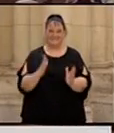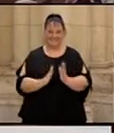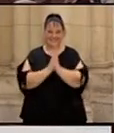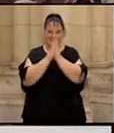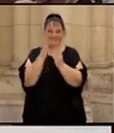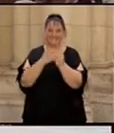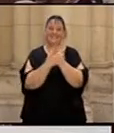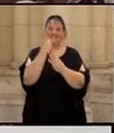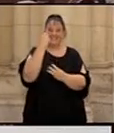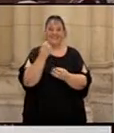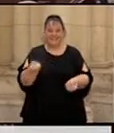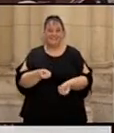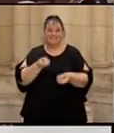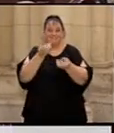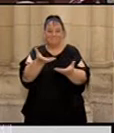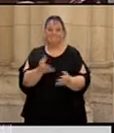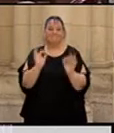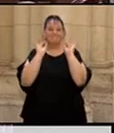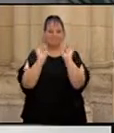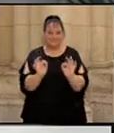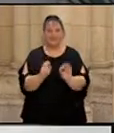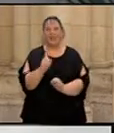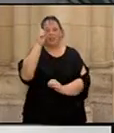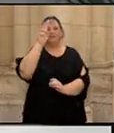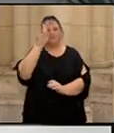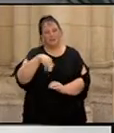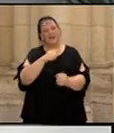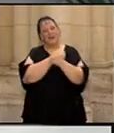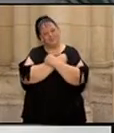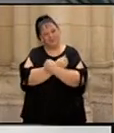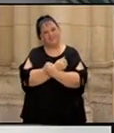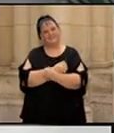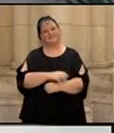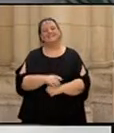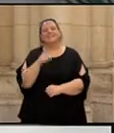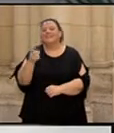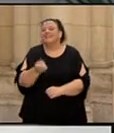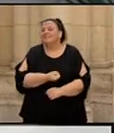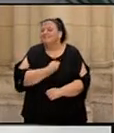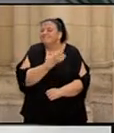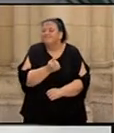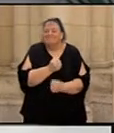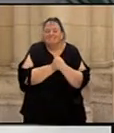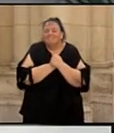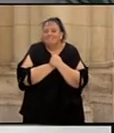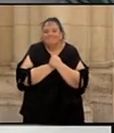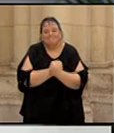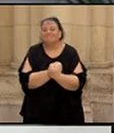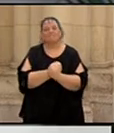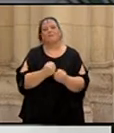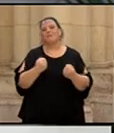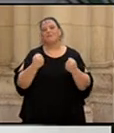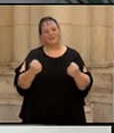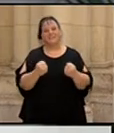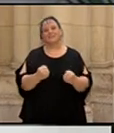donde se nos manifiesta precisamente que Dios es amor y tiene pasión por los hombres.